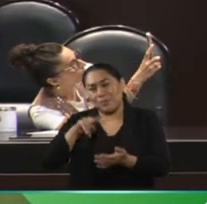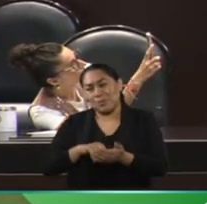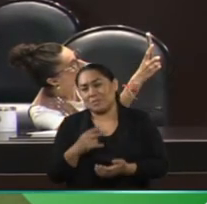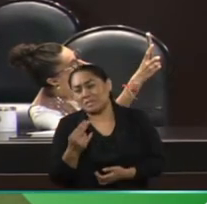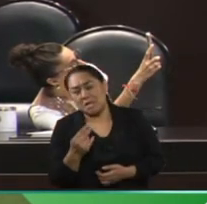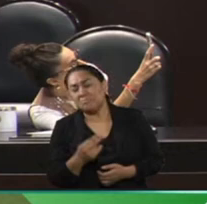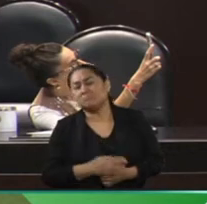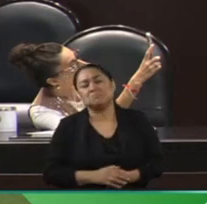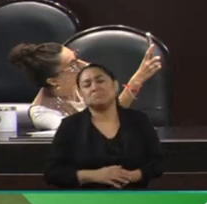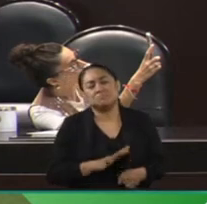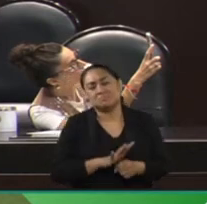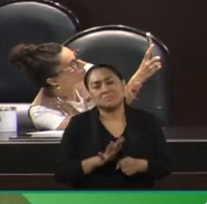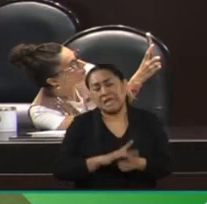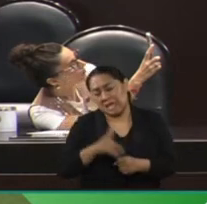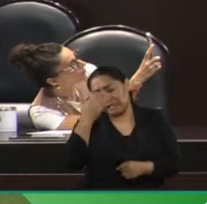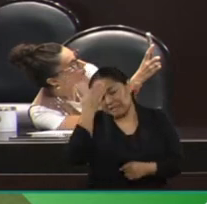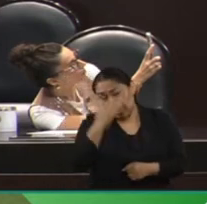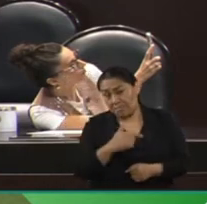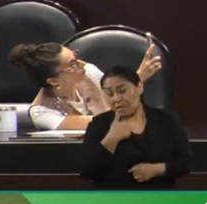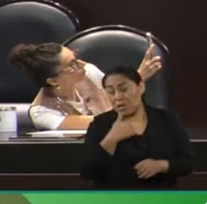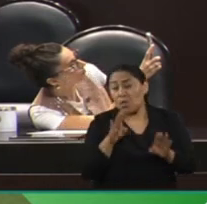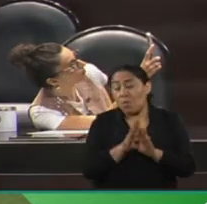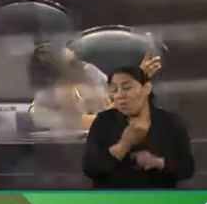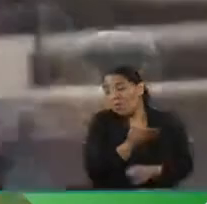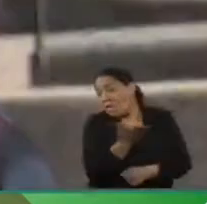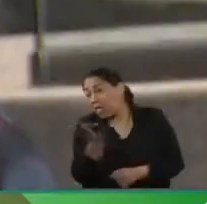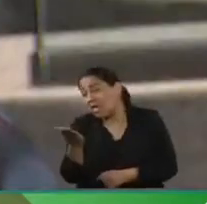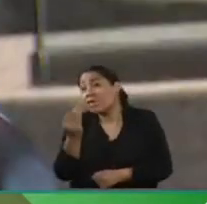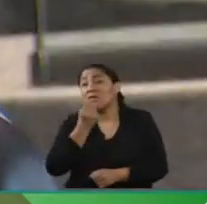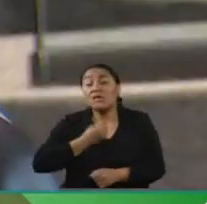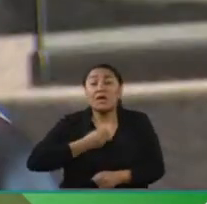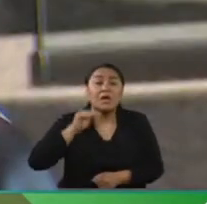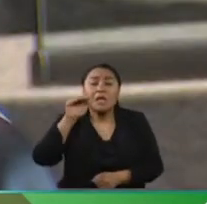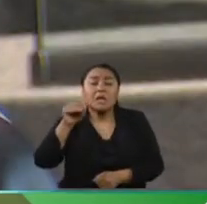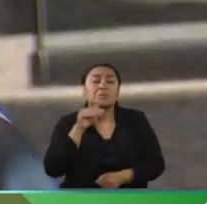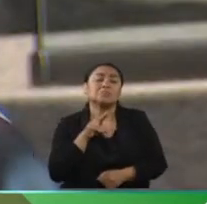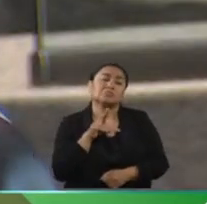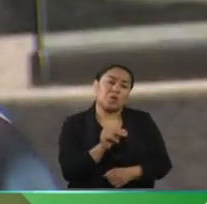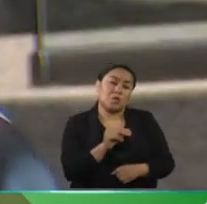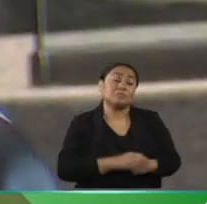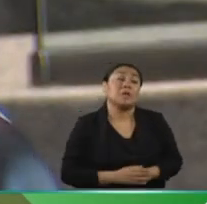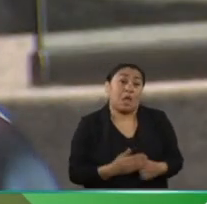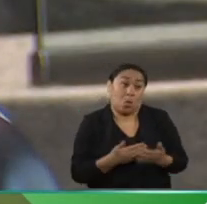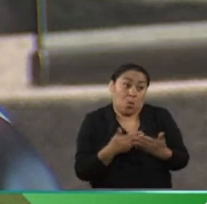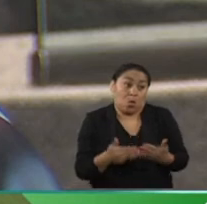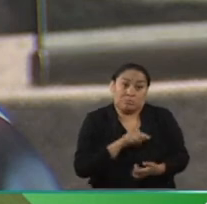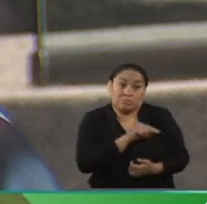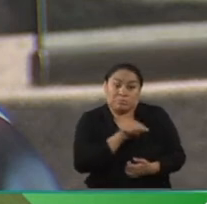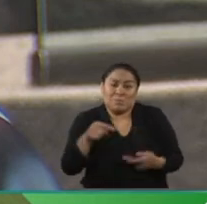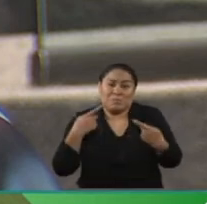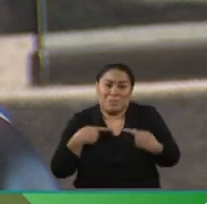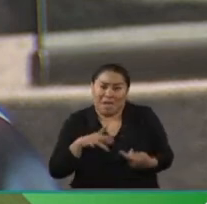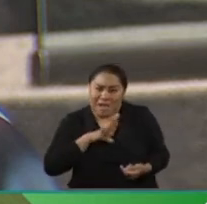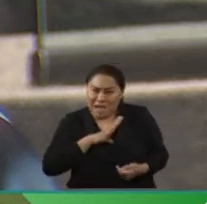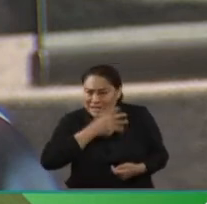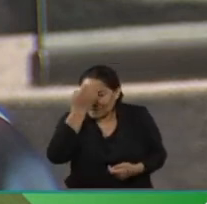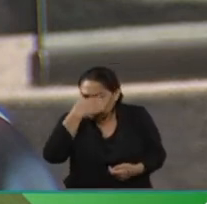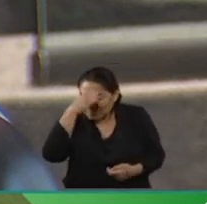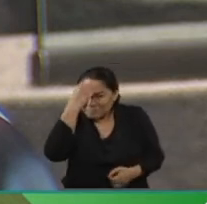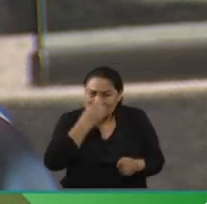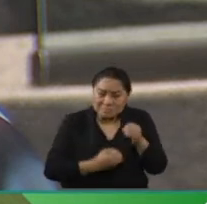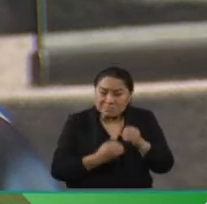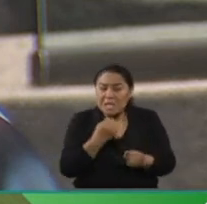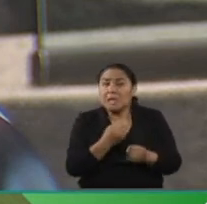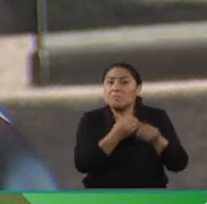que la justicia no se mendiga ni se rifa al perder a estos funcionarios de carrera no solo ellos resultarán